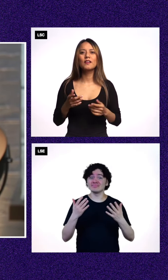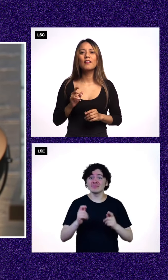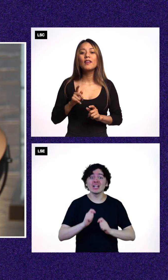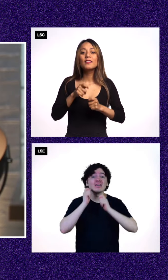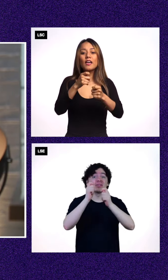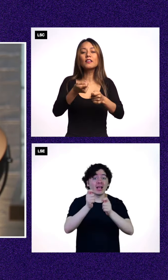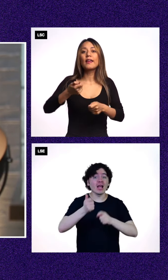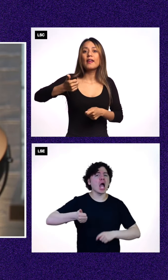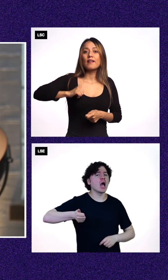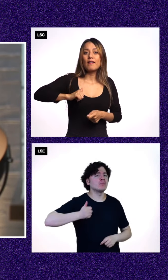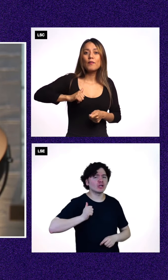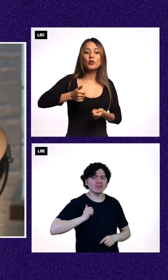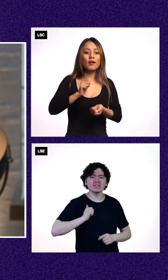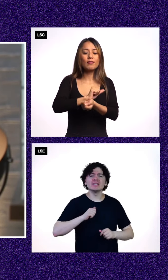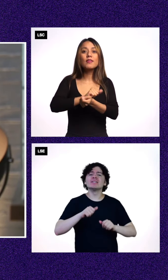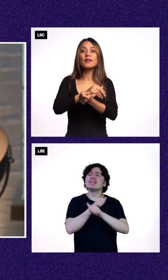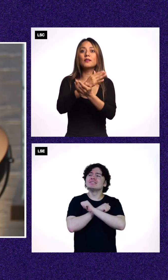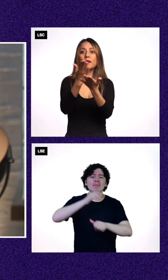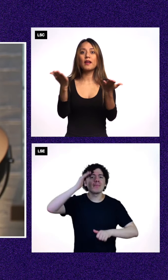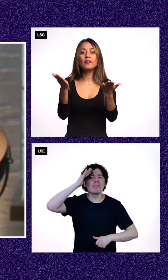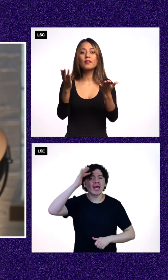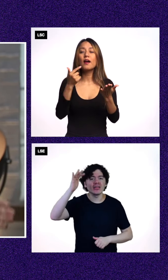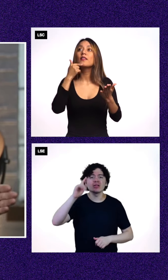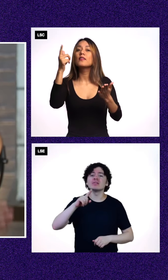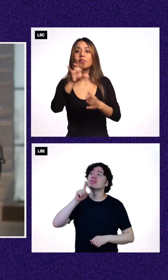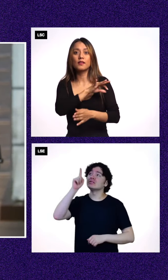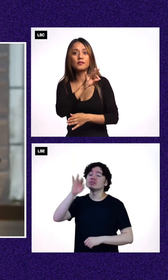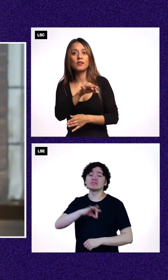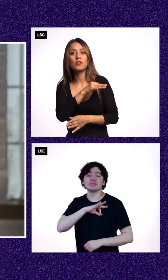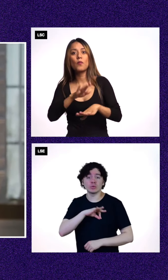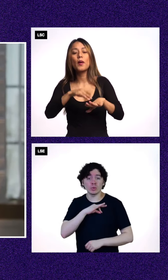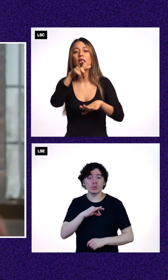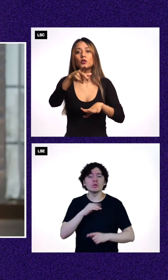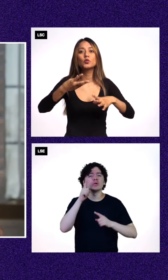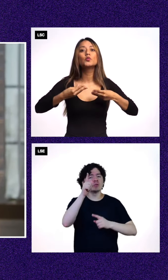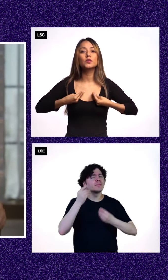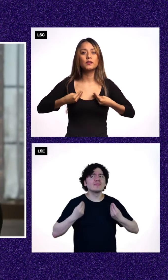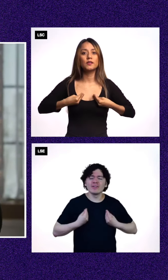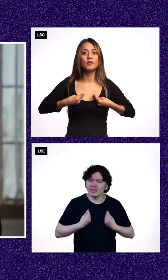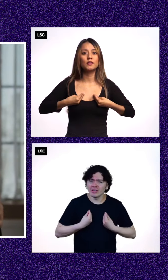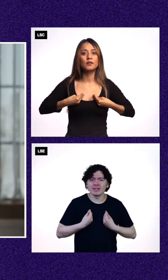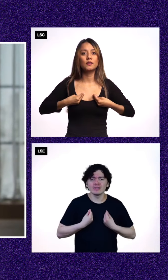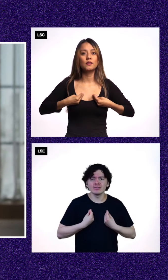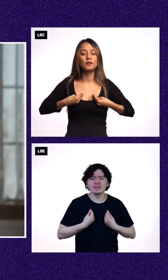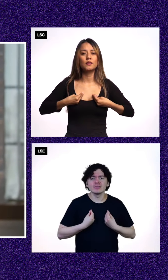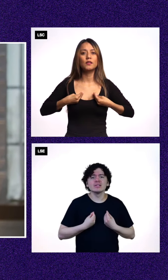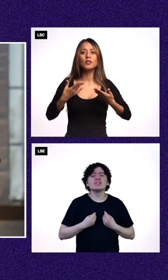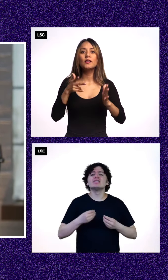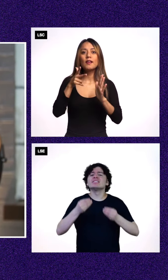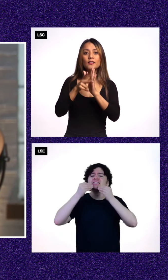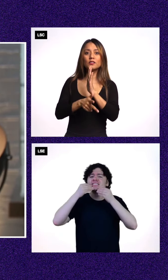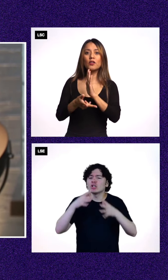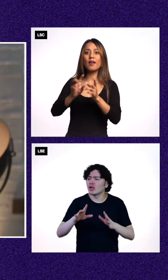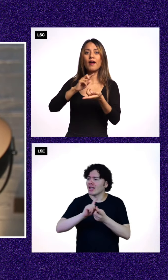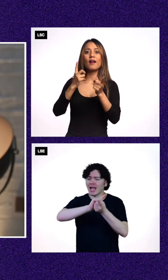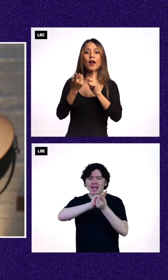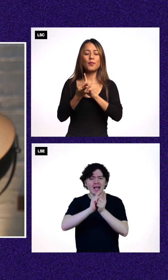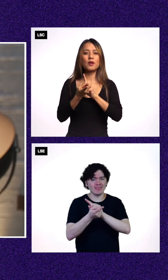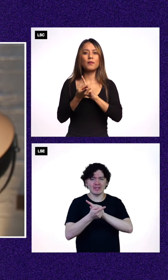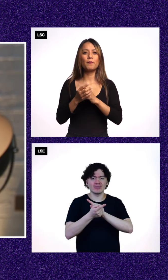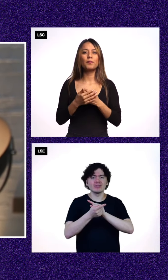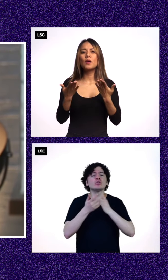un futuro, dice el Señor. Y el ánimo cambia la premisa y reescribe la narrativa, cambia la historia. Cuando se trata de la historia